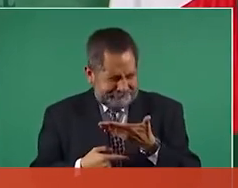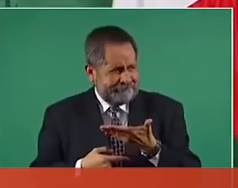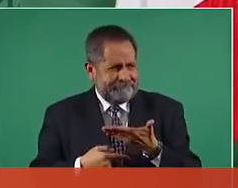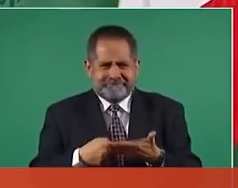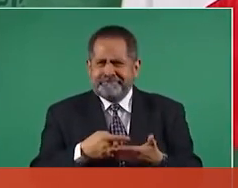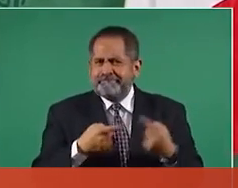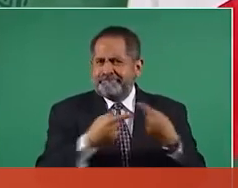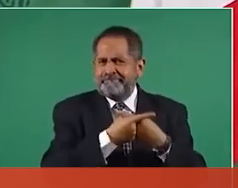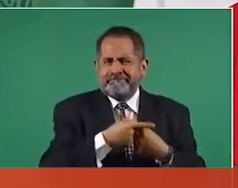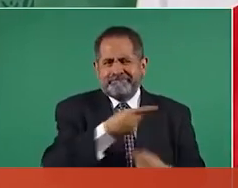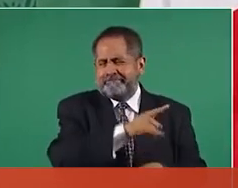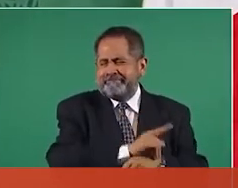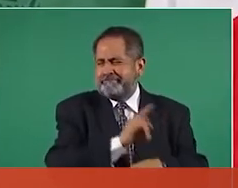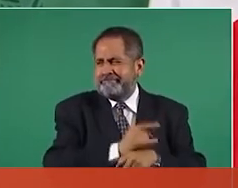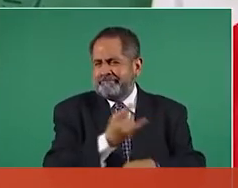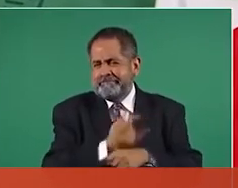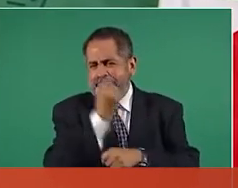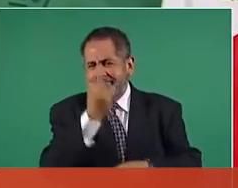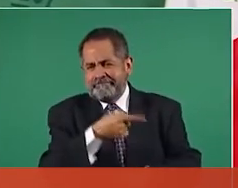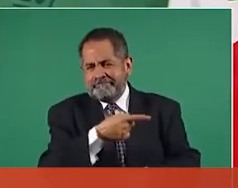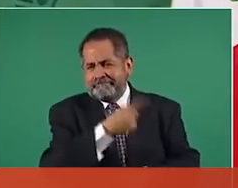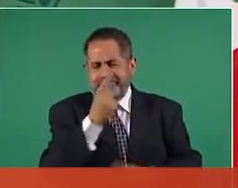Puro cuento.